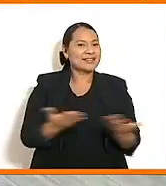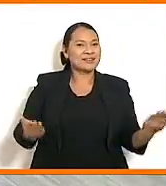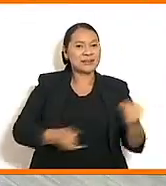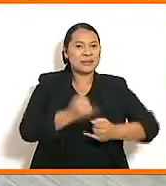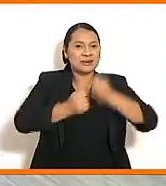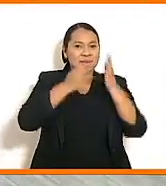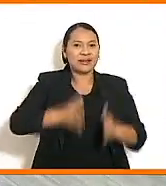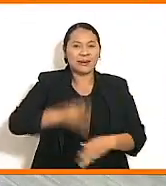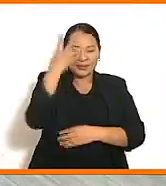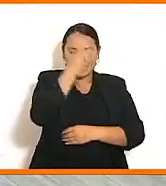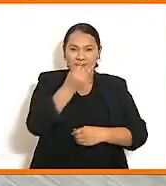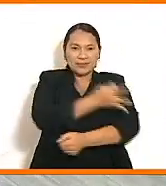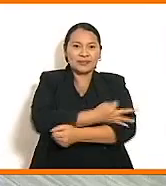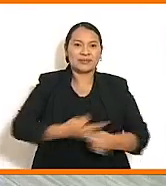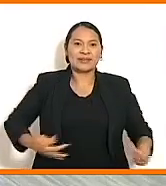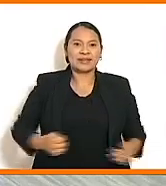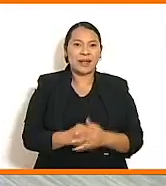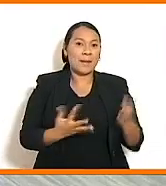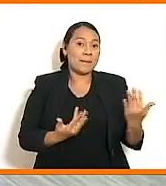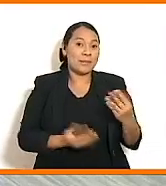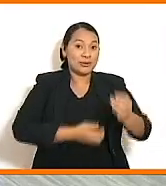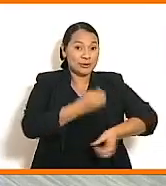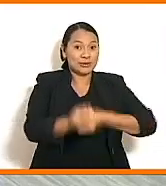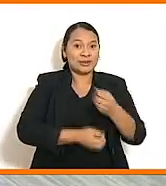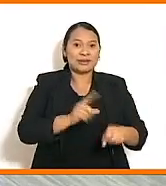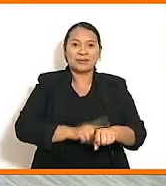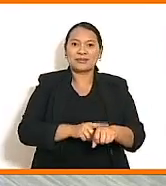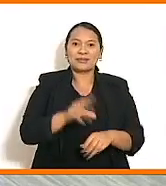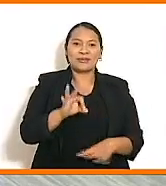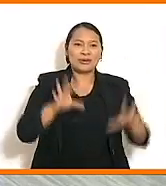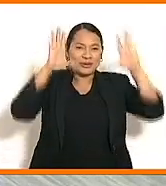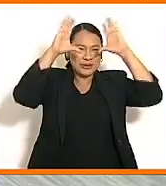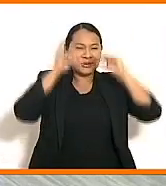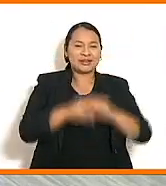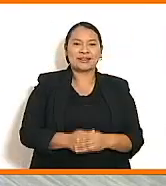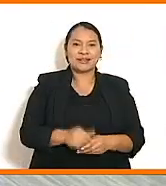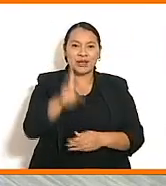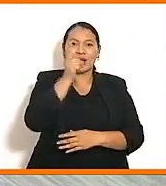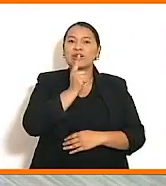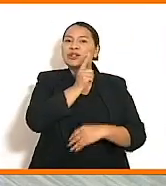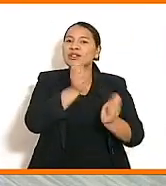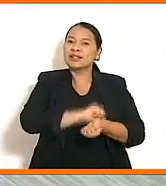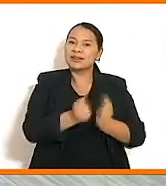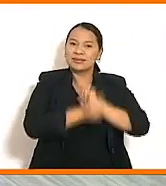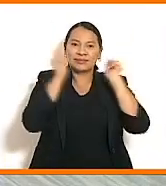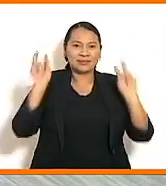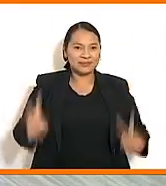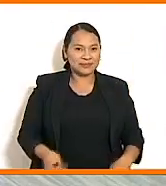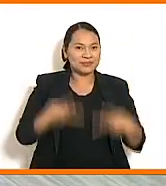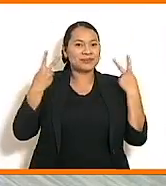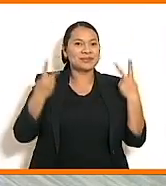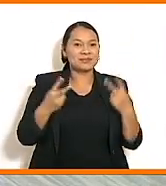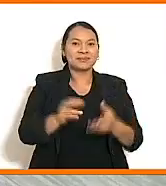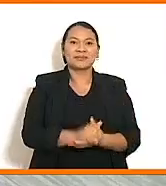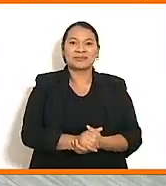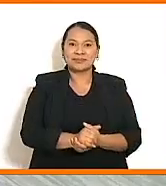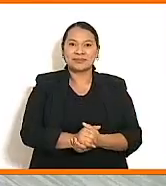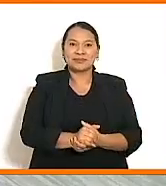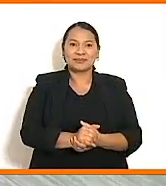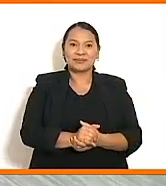linda tarde. Nos esperamos en el sorteo de las 9 en punto de la noche. Loto, te cambia la vida.